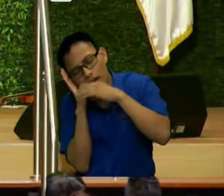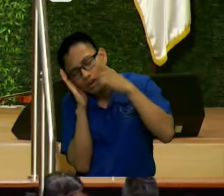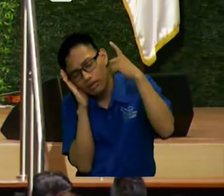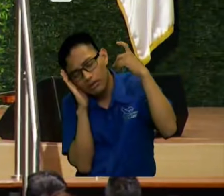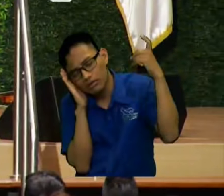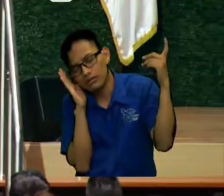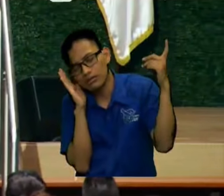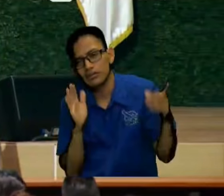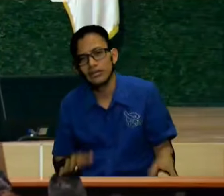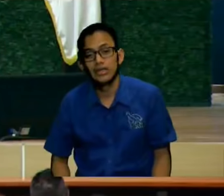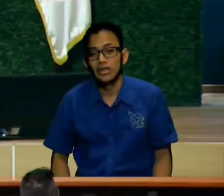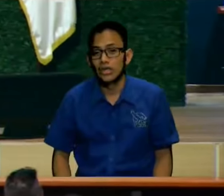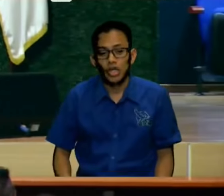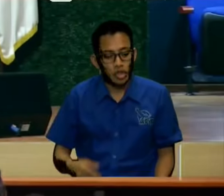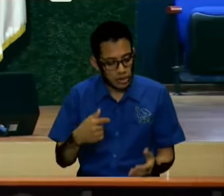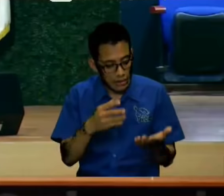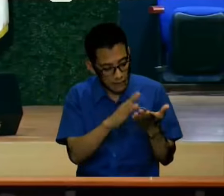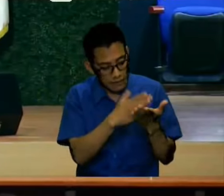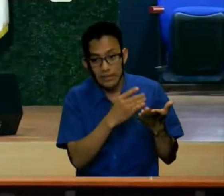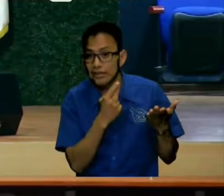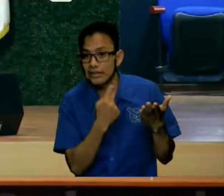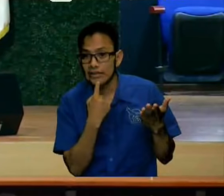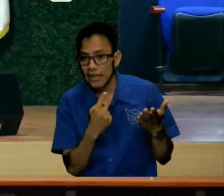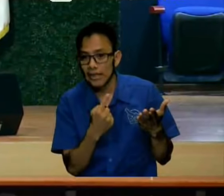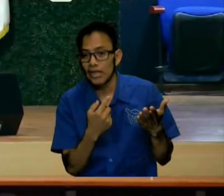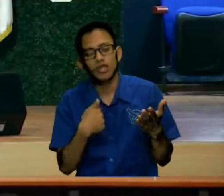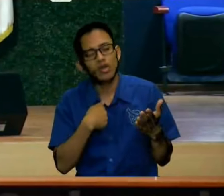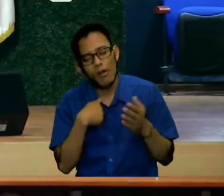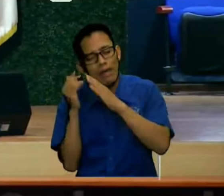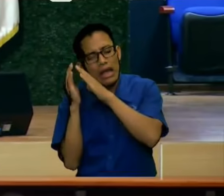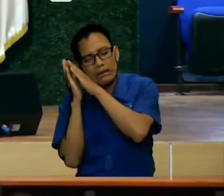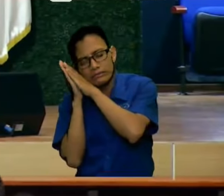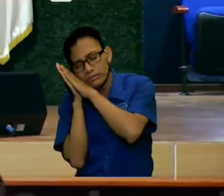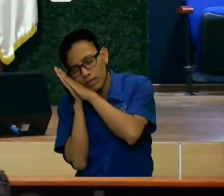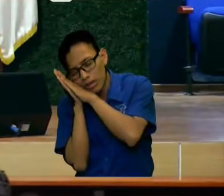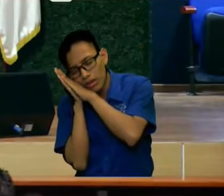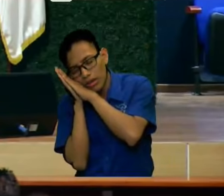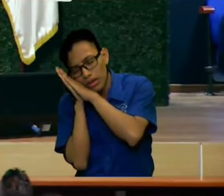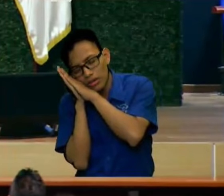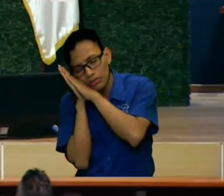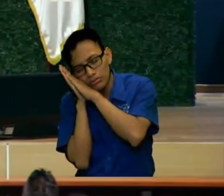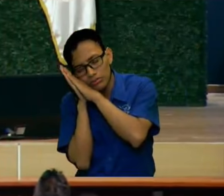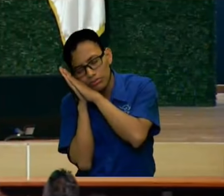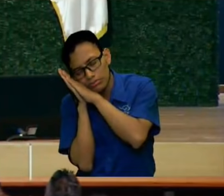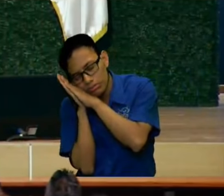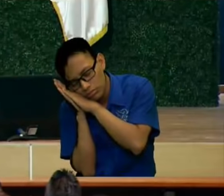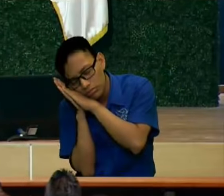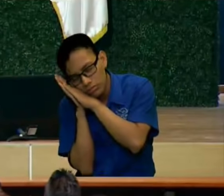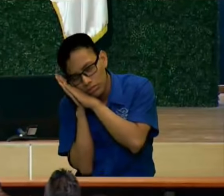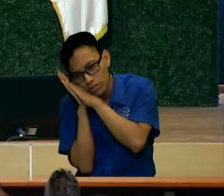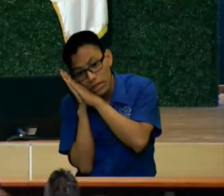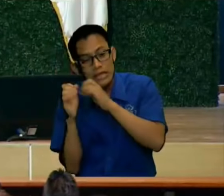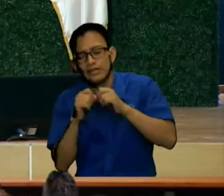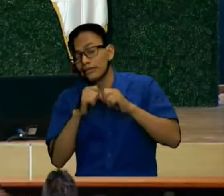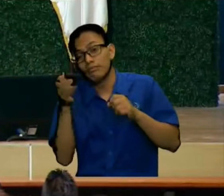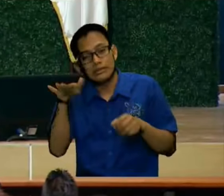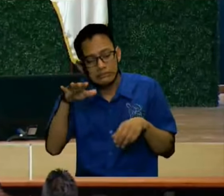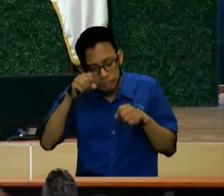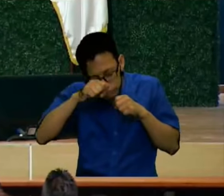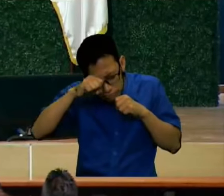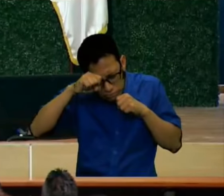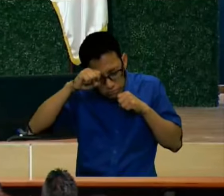Yo me acosté y dormí. Y me desperté, me levanté porque Jehová me